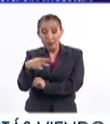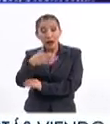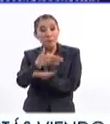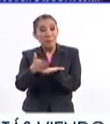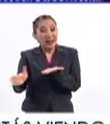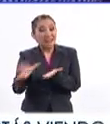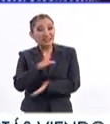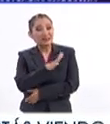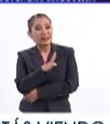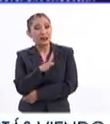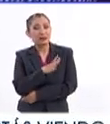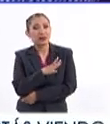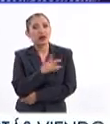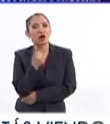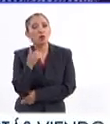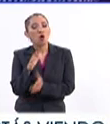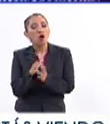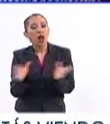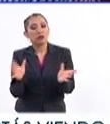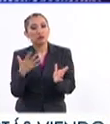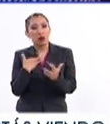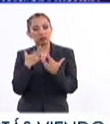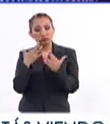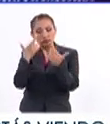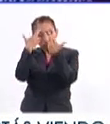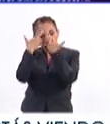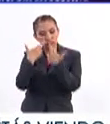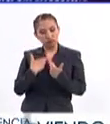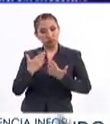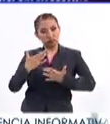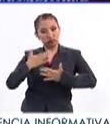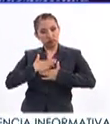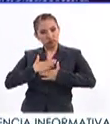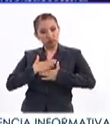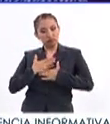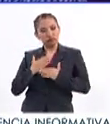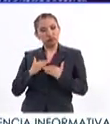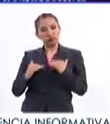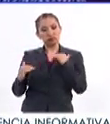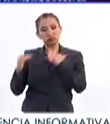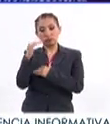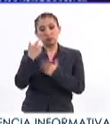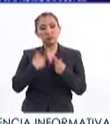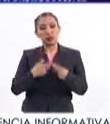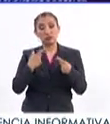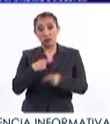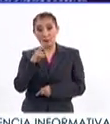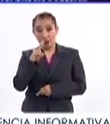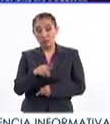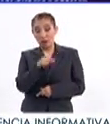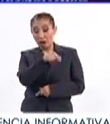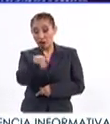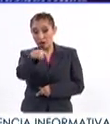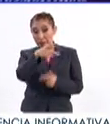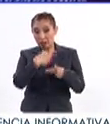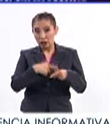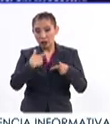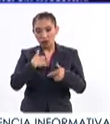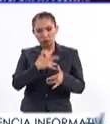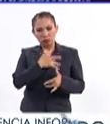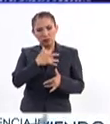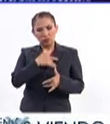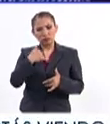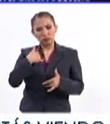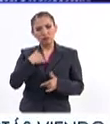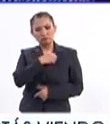eso había una gran dignidad, creo yo. Es decir, la gente realmente, o las personas, se